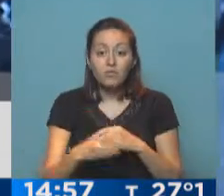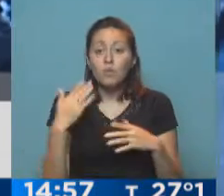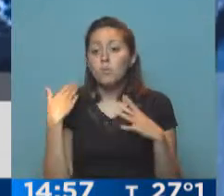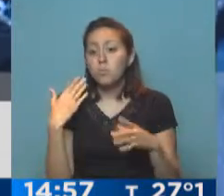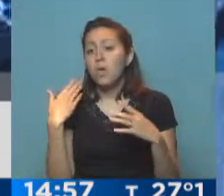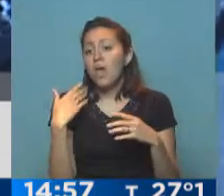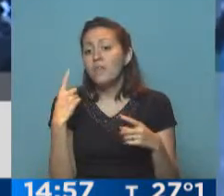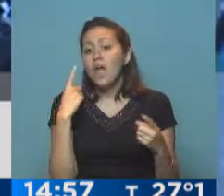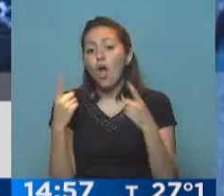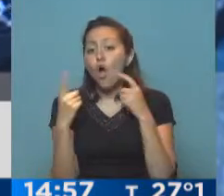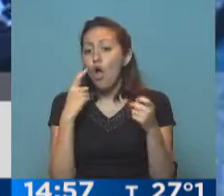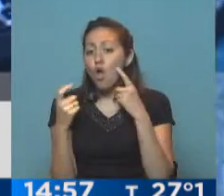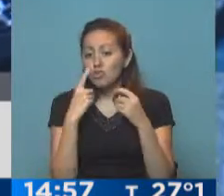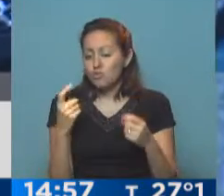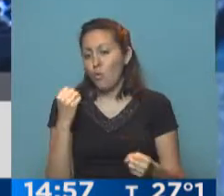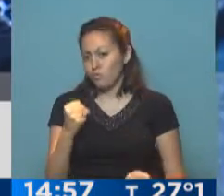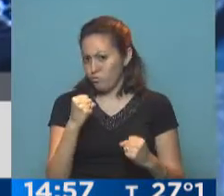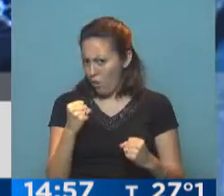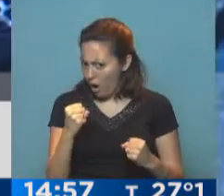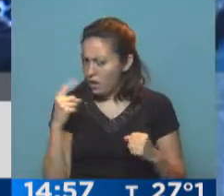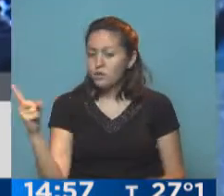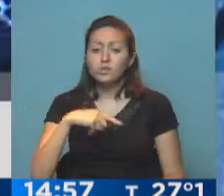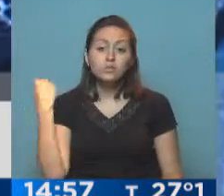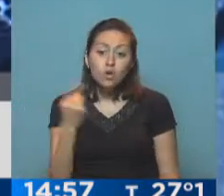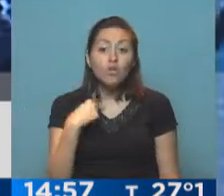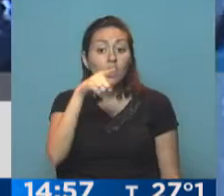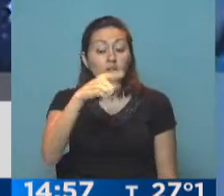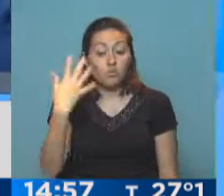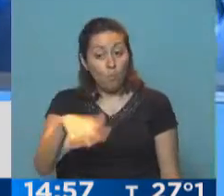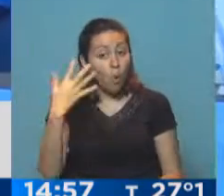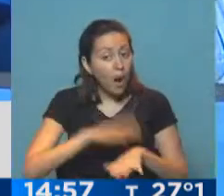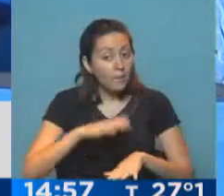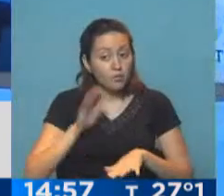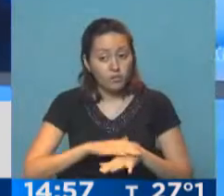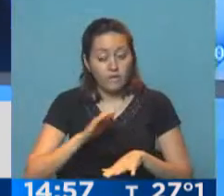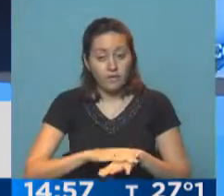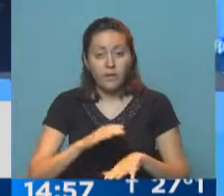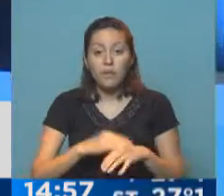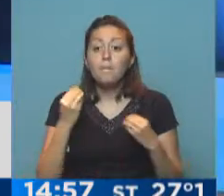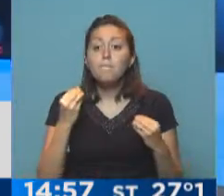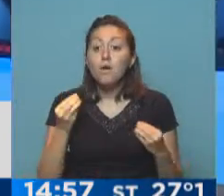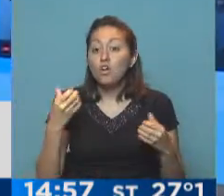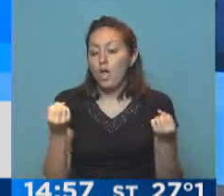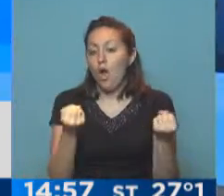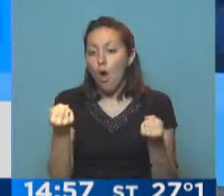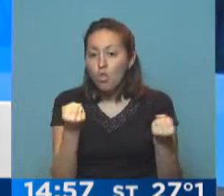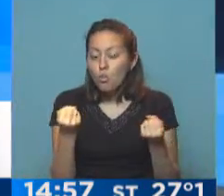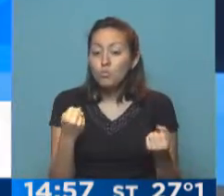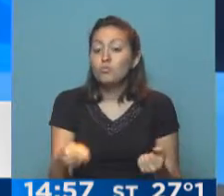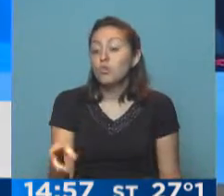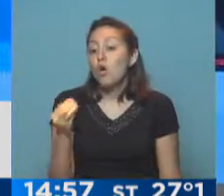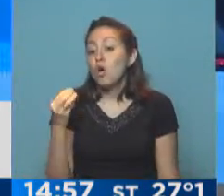control social, un fuerte control social sobre quienes tienen una gran responsabilidad porque manejan, son conductores de un